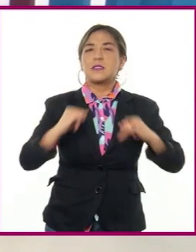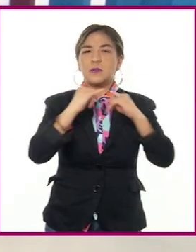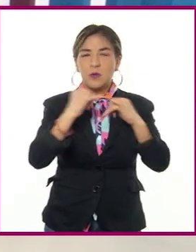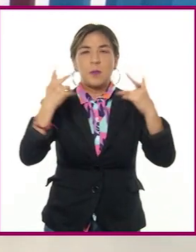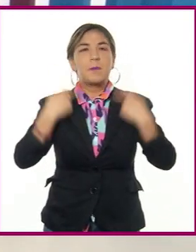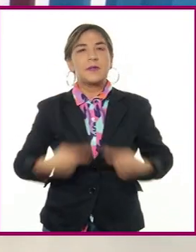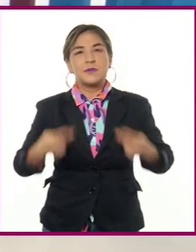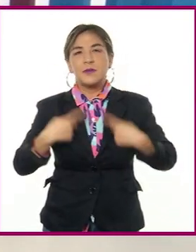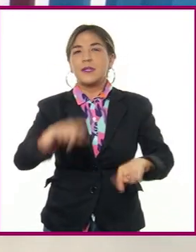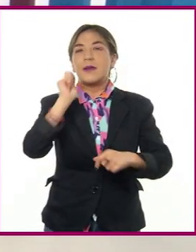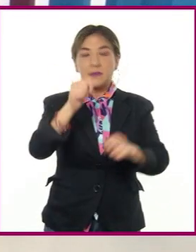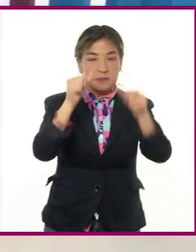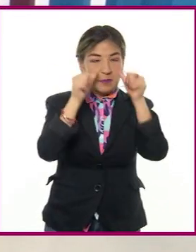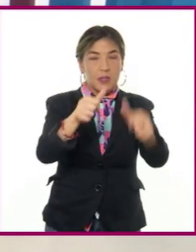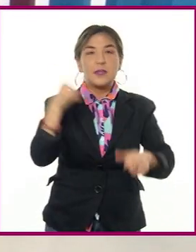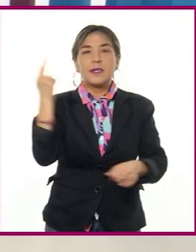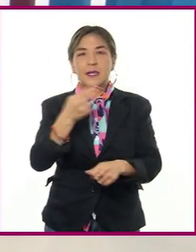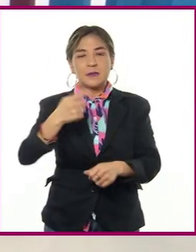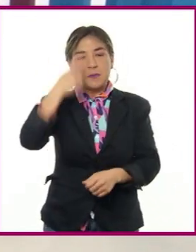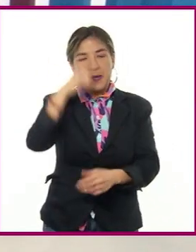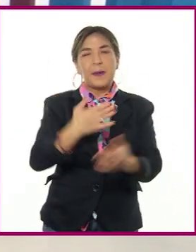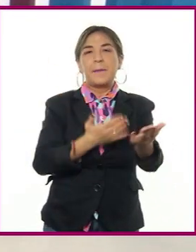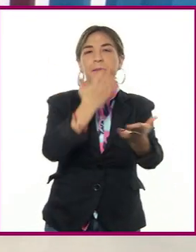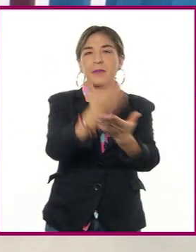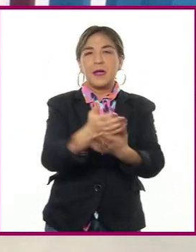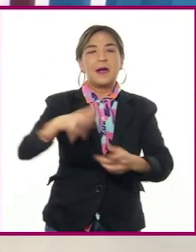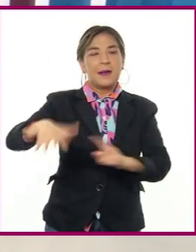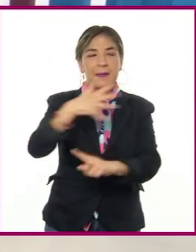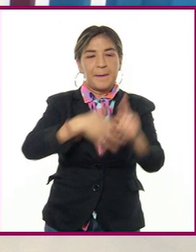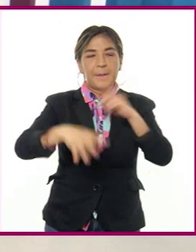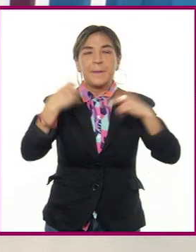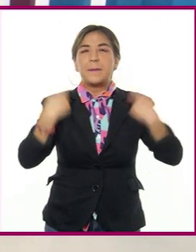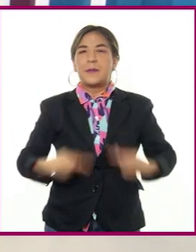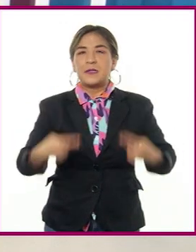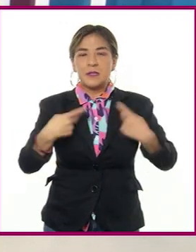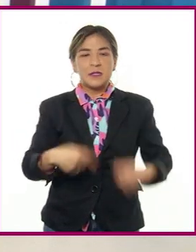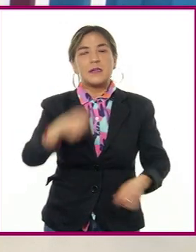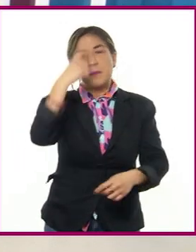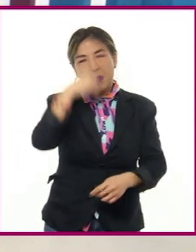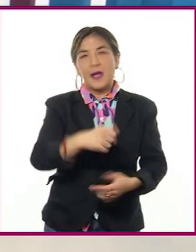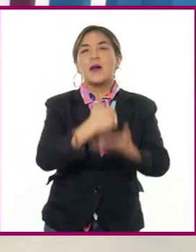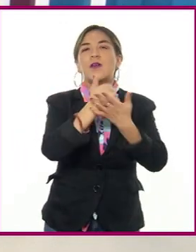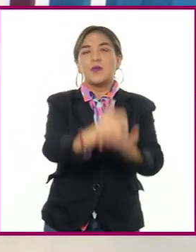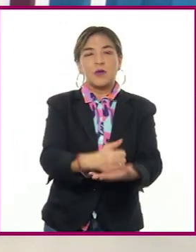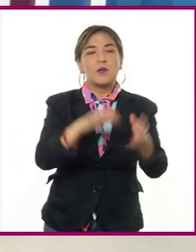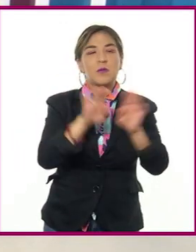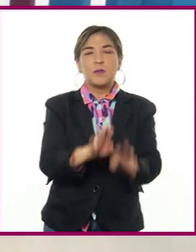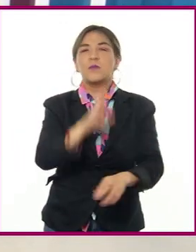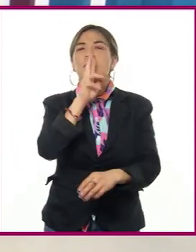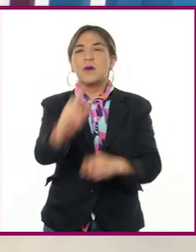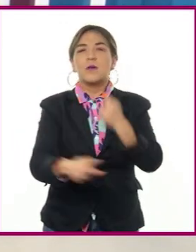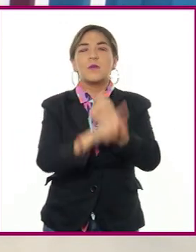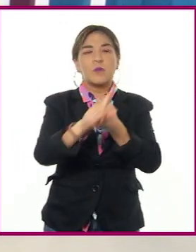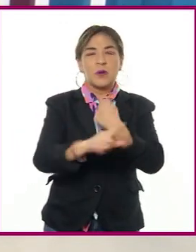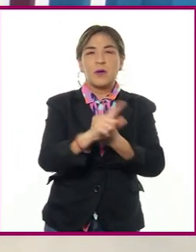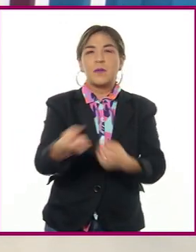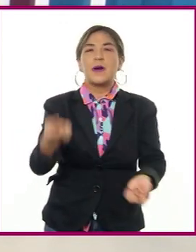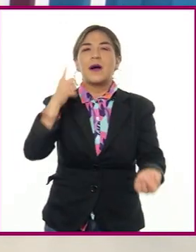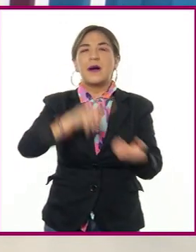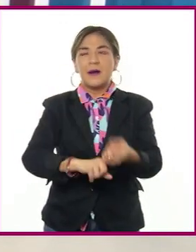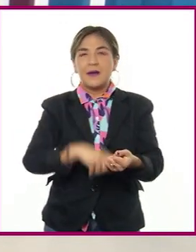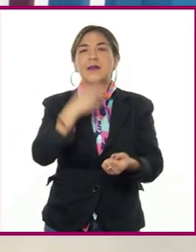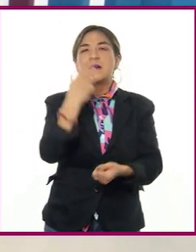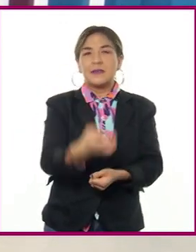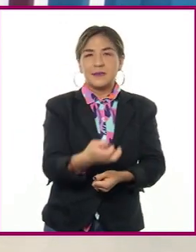que atienden las necesidades y solicitudes de la población en general y ayudan a resolver problemáticas que afectan a grupos